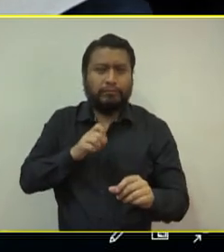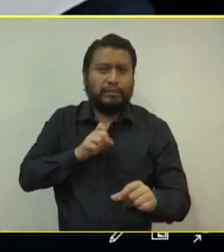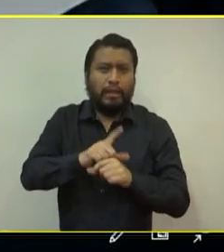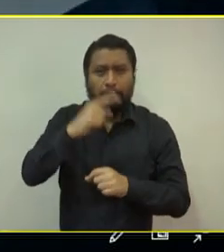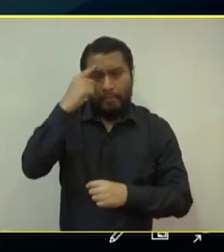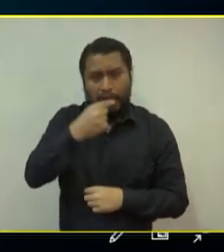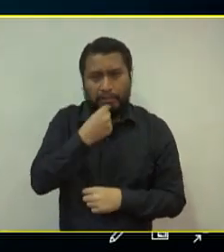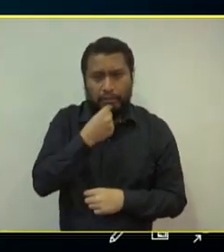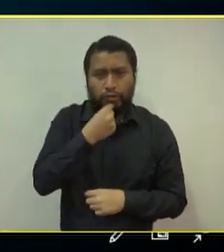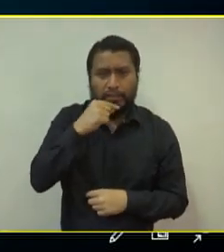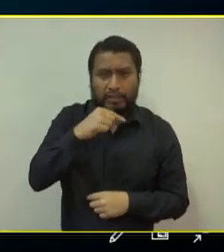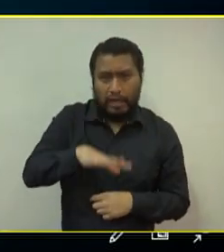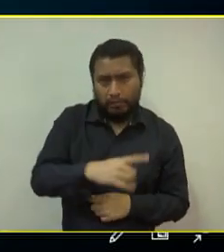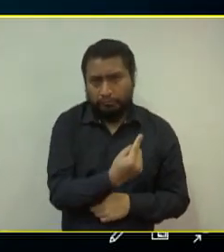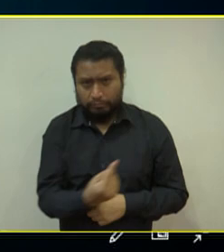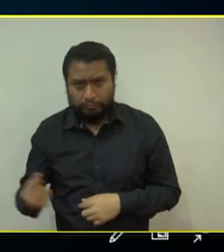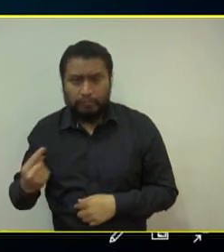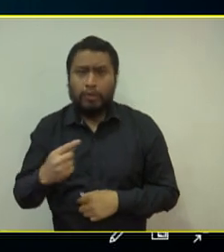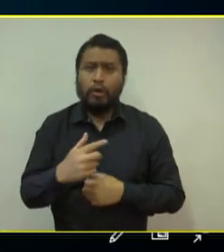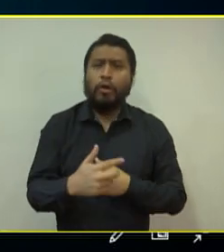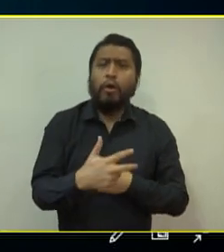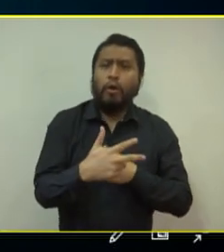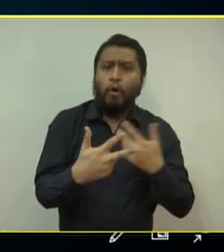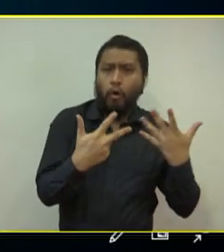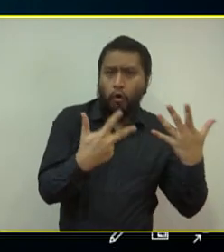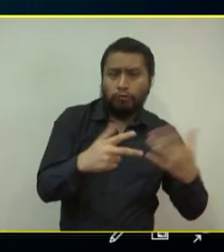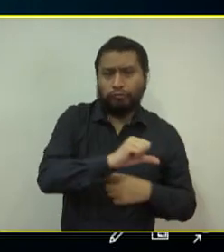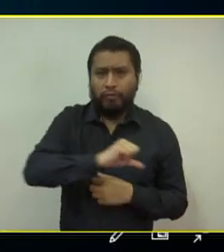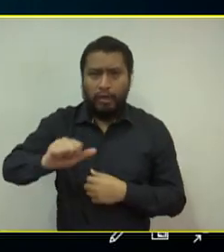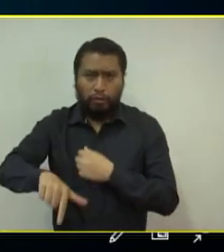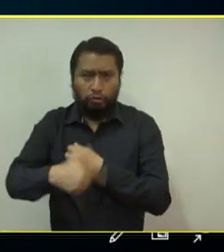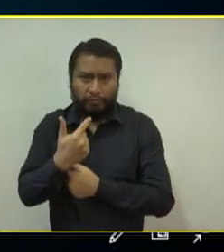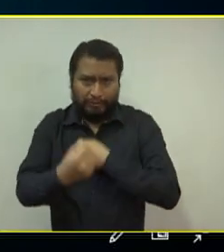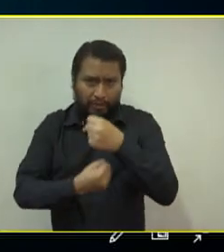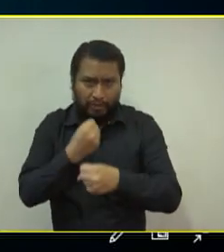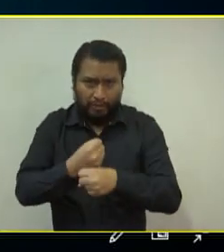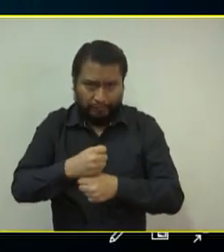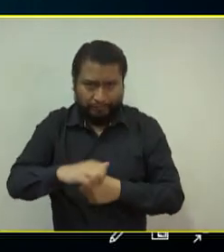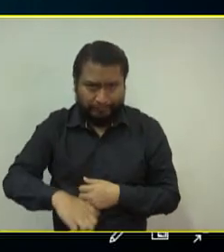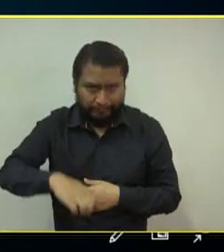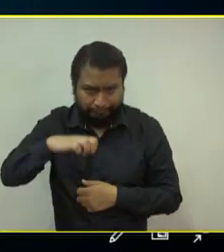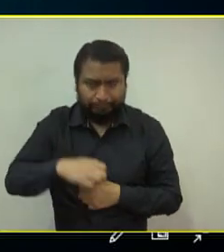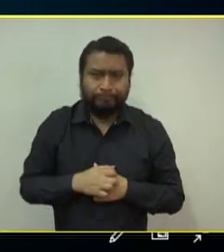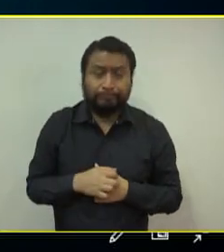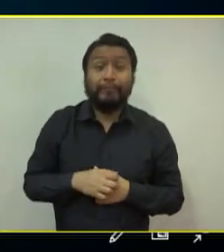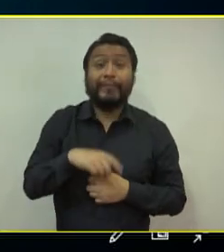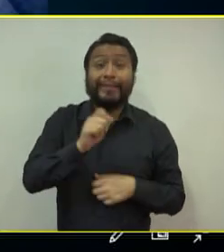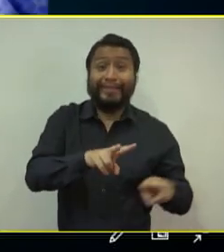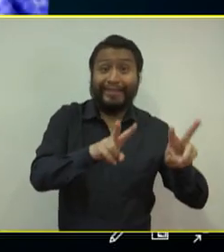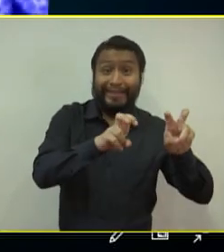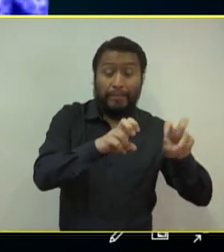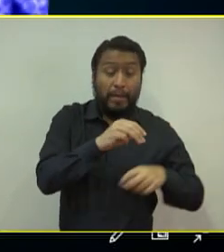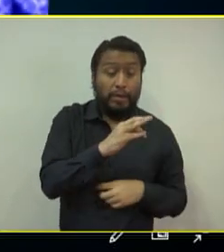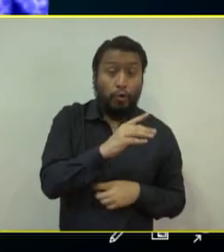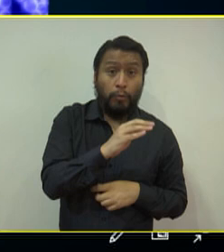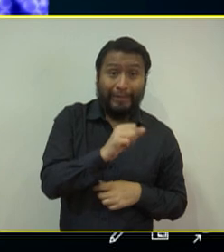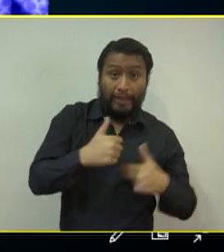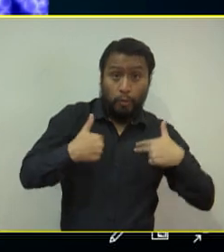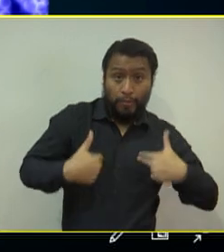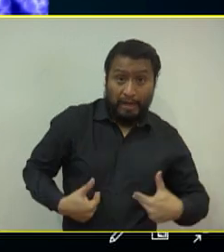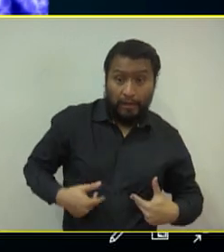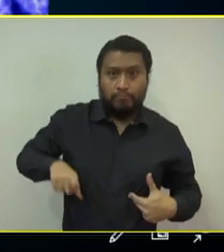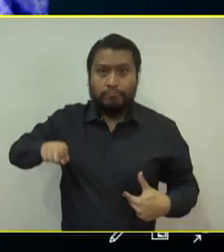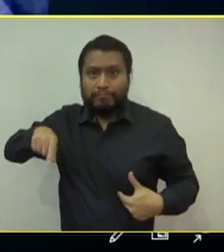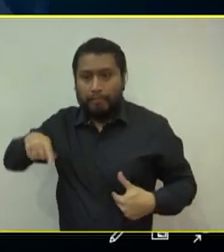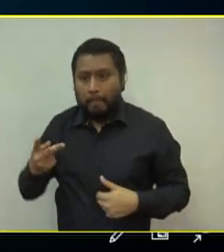y 12 años de edad. Este proyecto utiliza el tema de la microbiota humana y la relación que tiene con la microbiota canina,